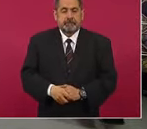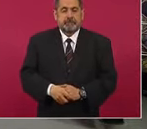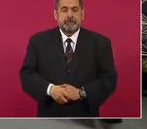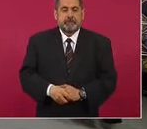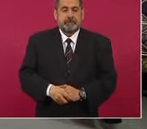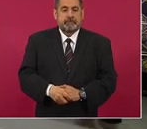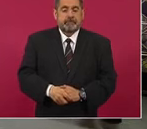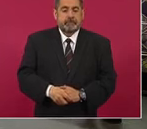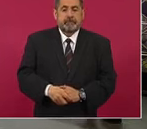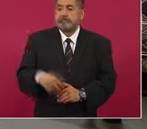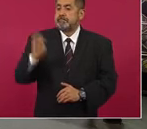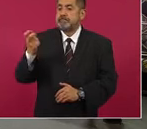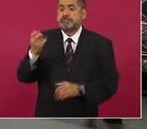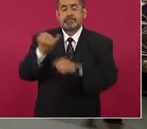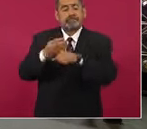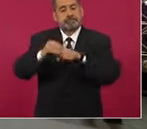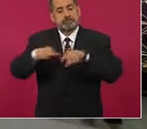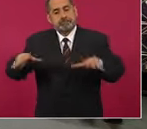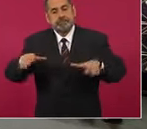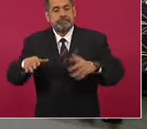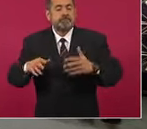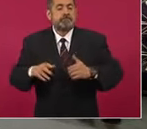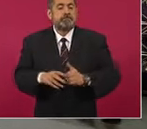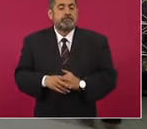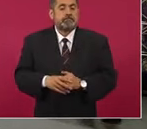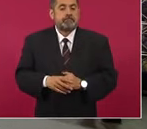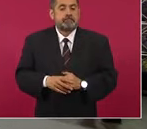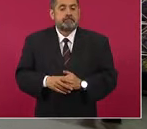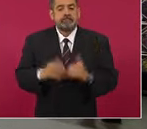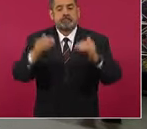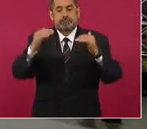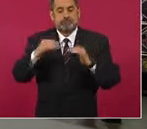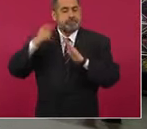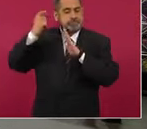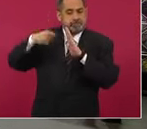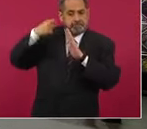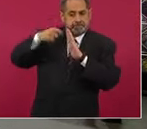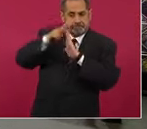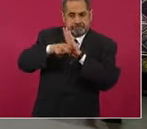Bueno, este es el informe y ahora vemos los videos.